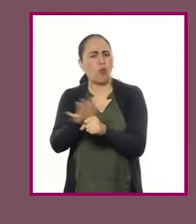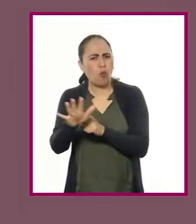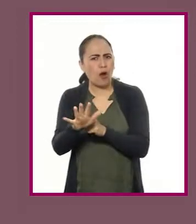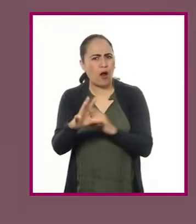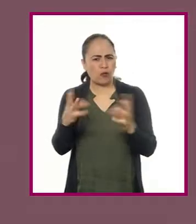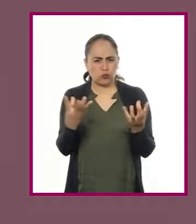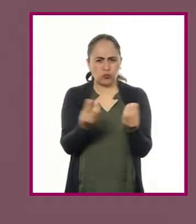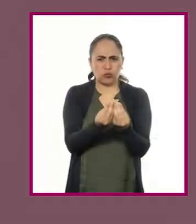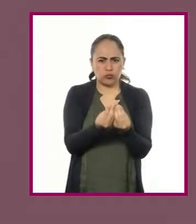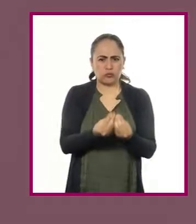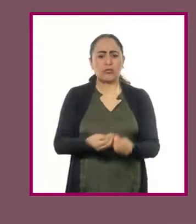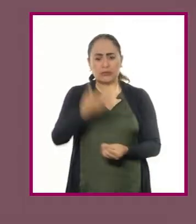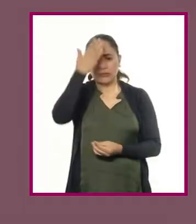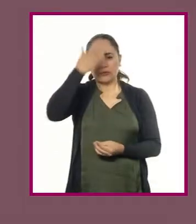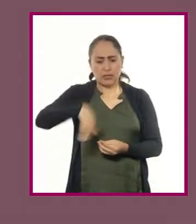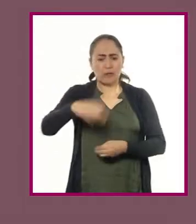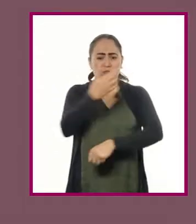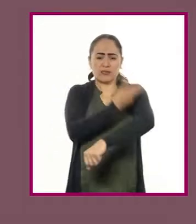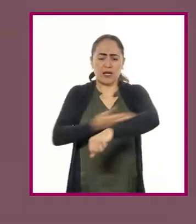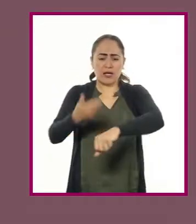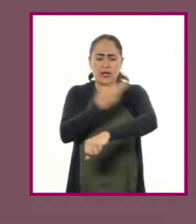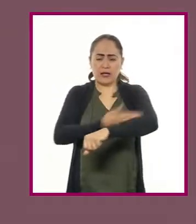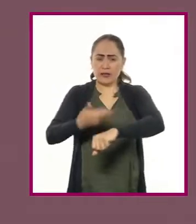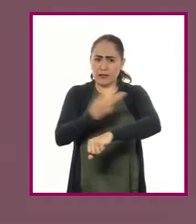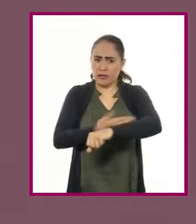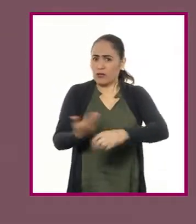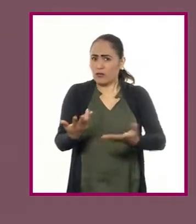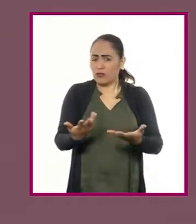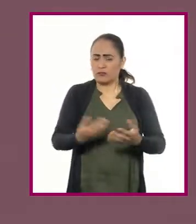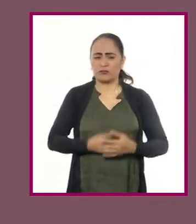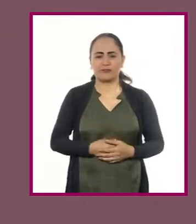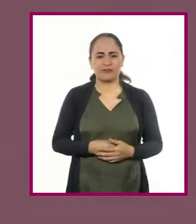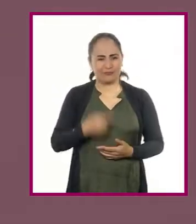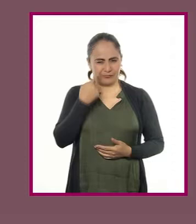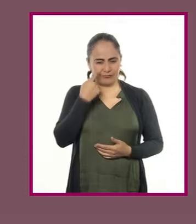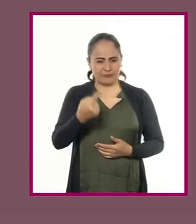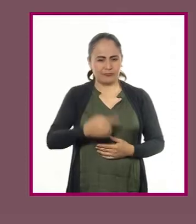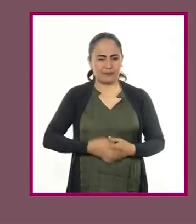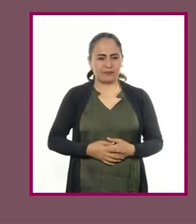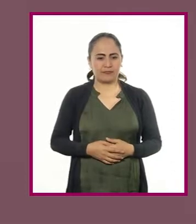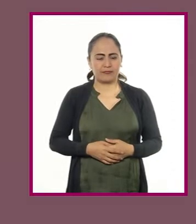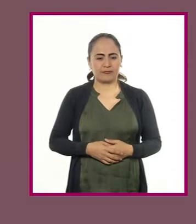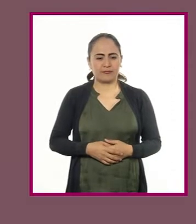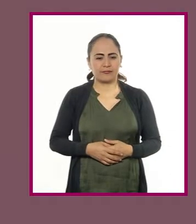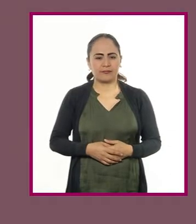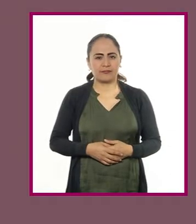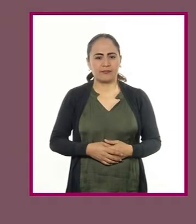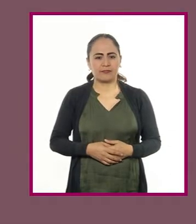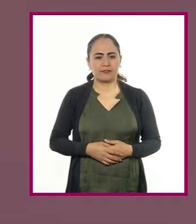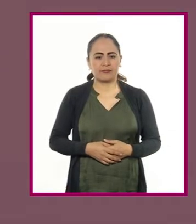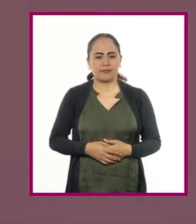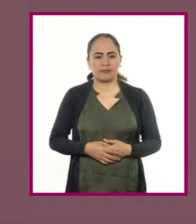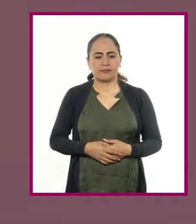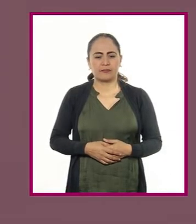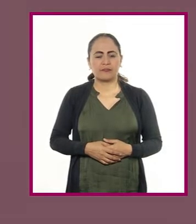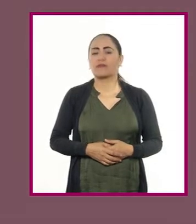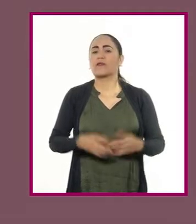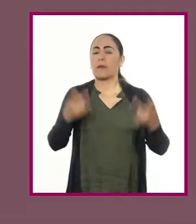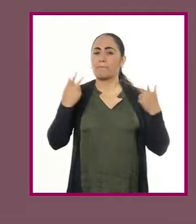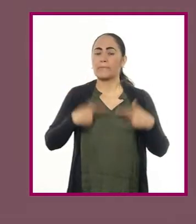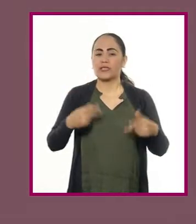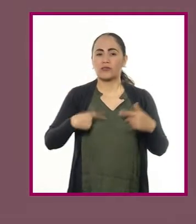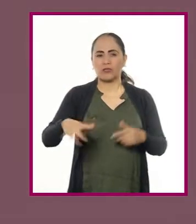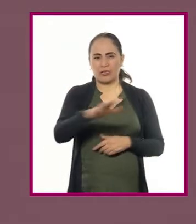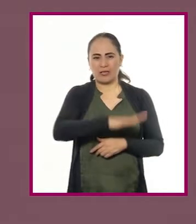cómo se organizaron y cómo influyeron en la cultura novohispana? Veámoslo. La población de la Nueva